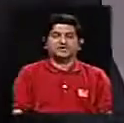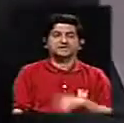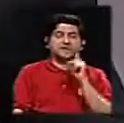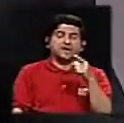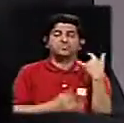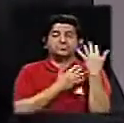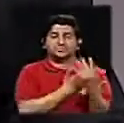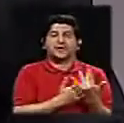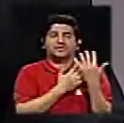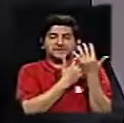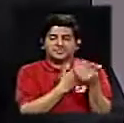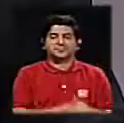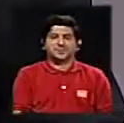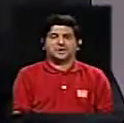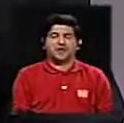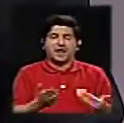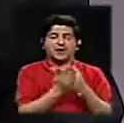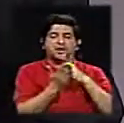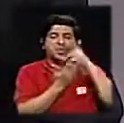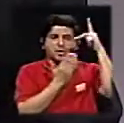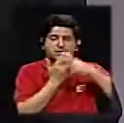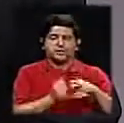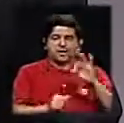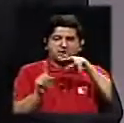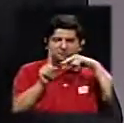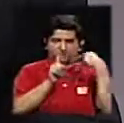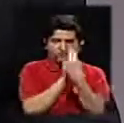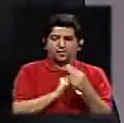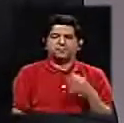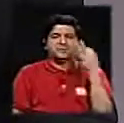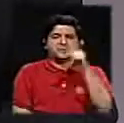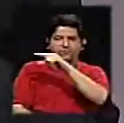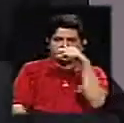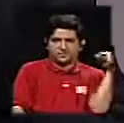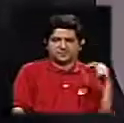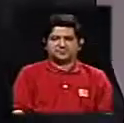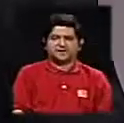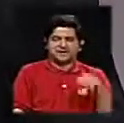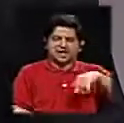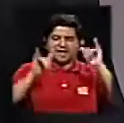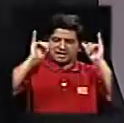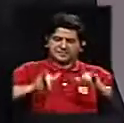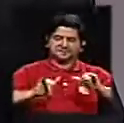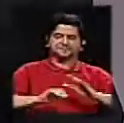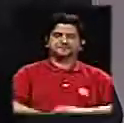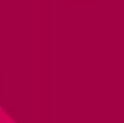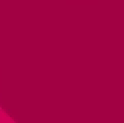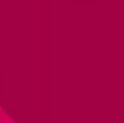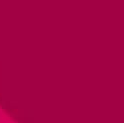ustedes los esperamos en un nuevo programa de Puntos de Vista la próxima semana. Aquí estaremos.